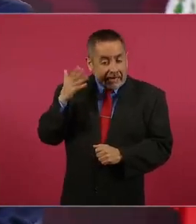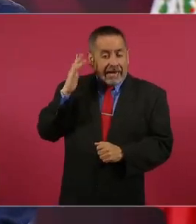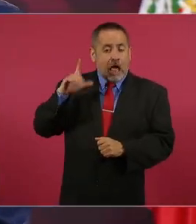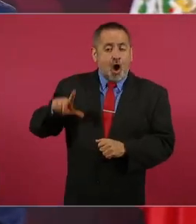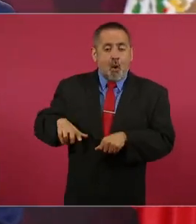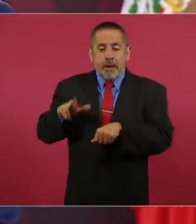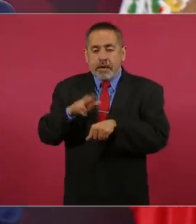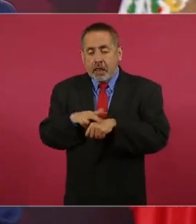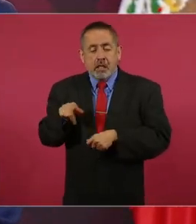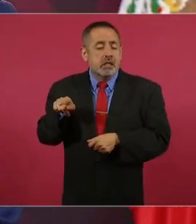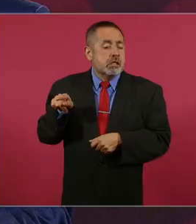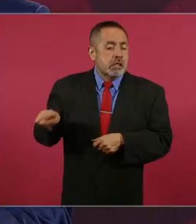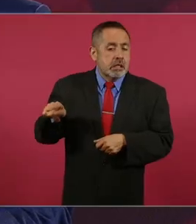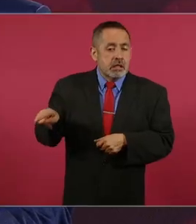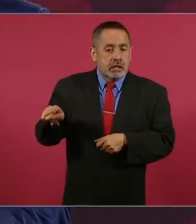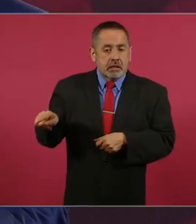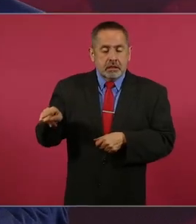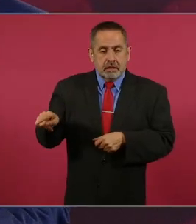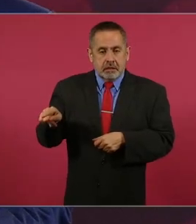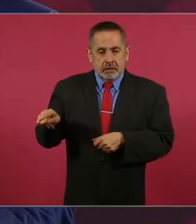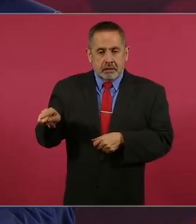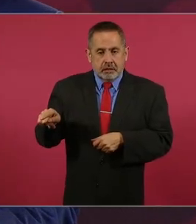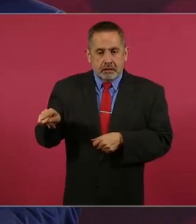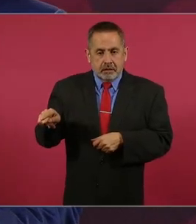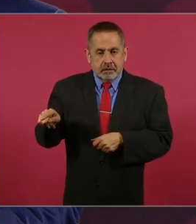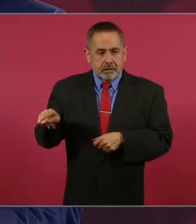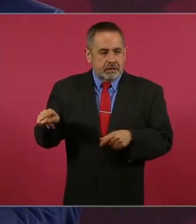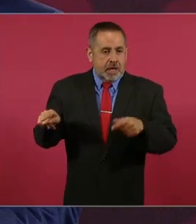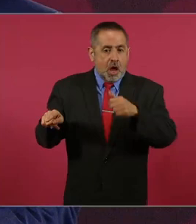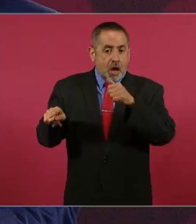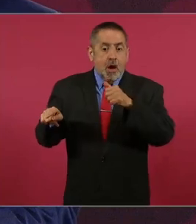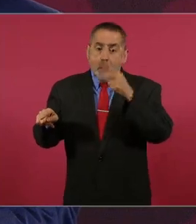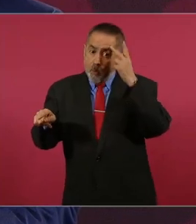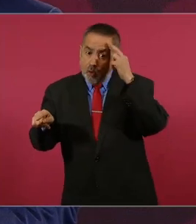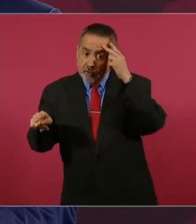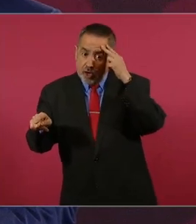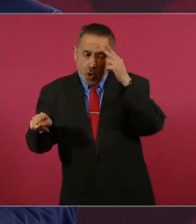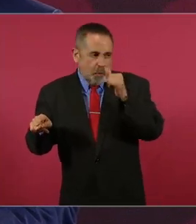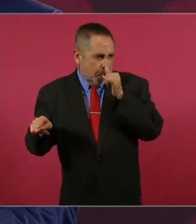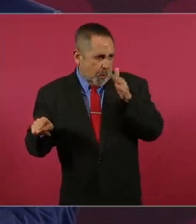gobernador y Porfirio ya era rebelde,